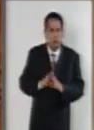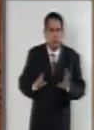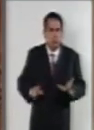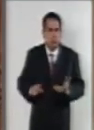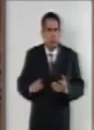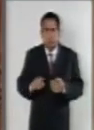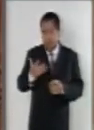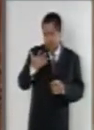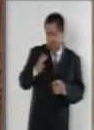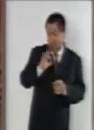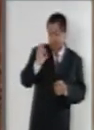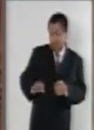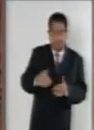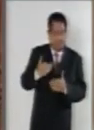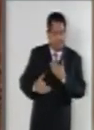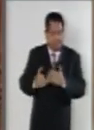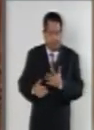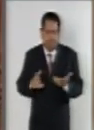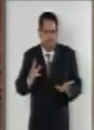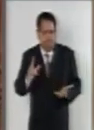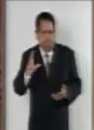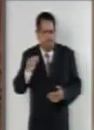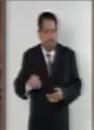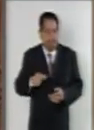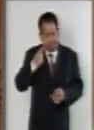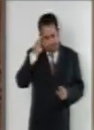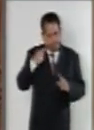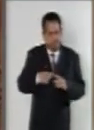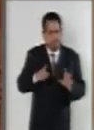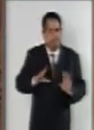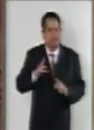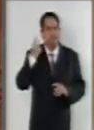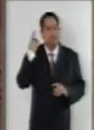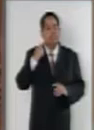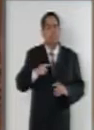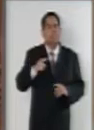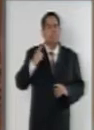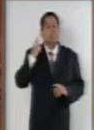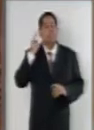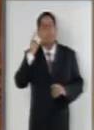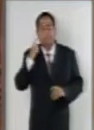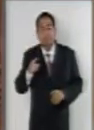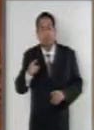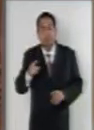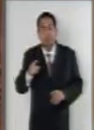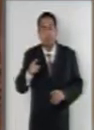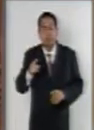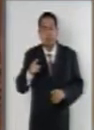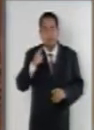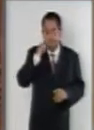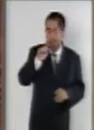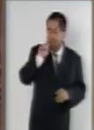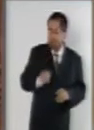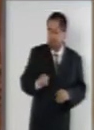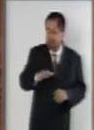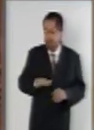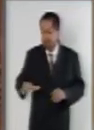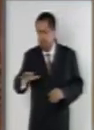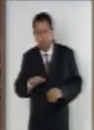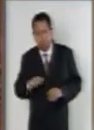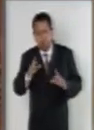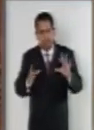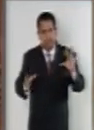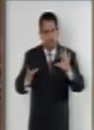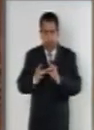otro 5% que falta? No, es para que escogen el sureste, que se